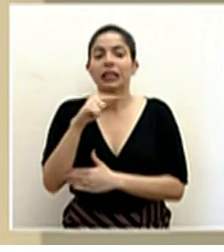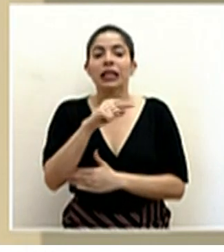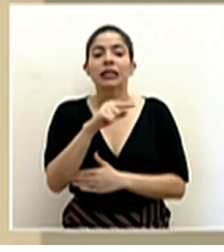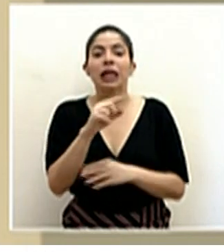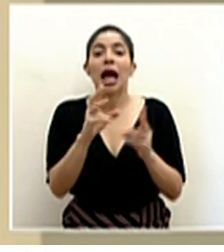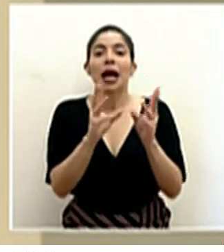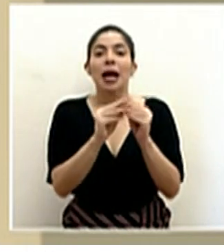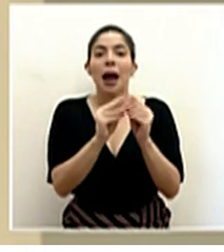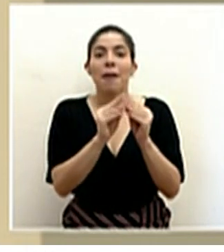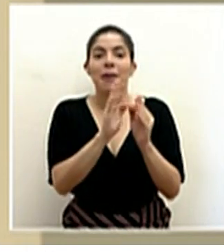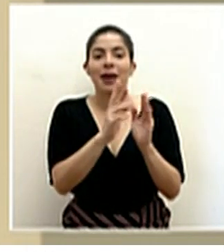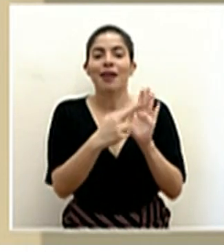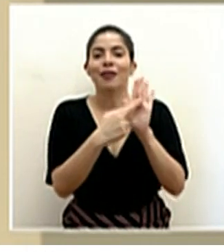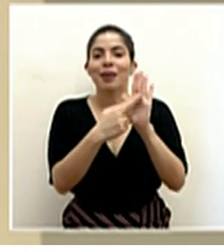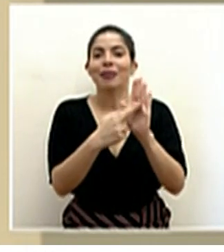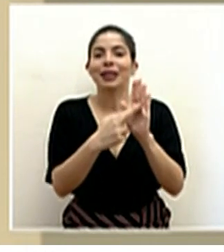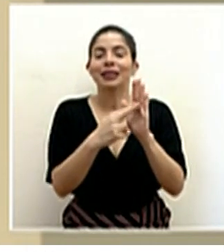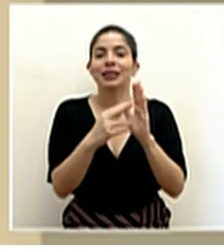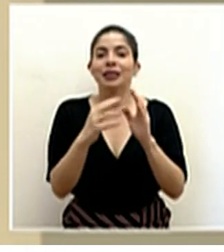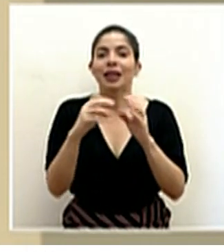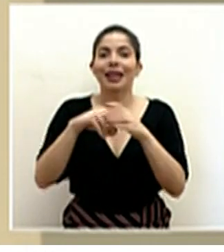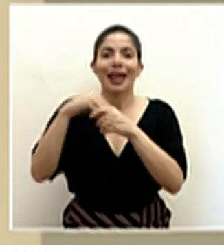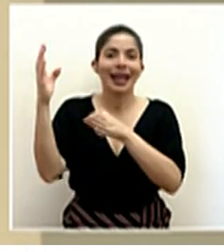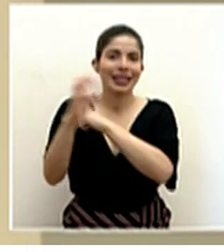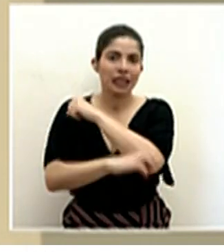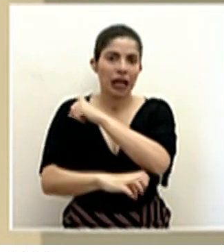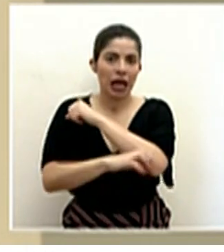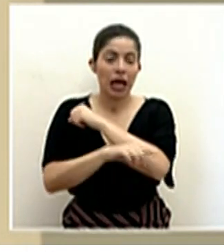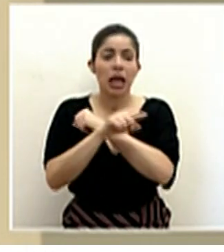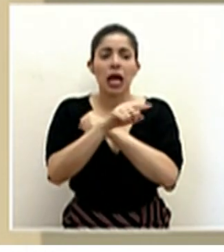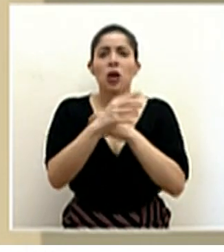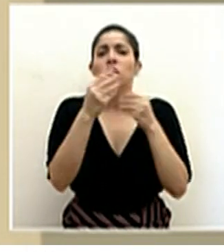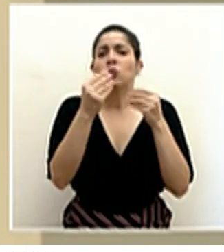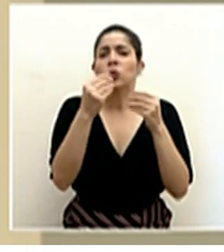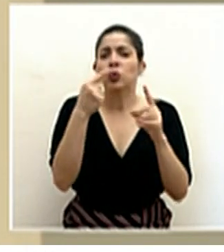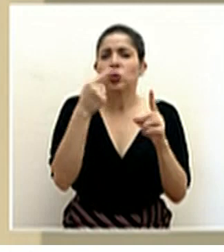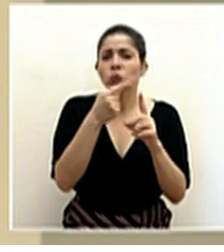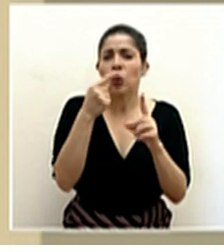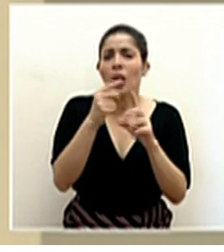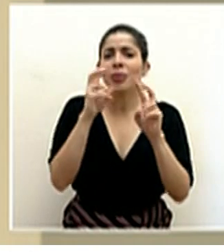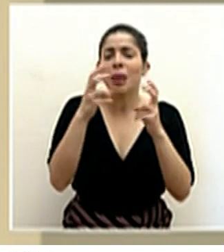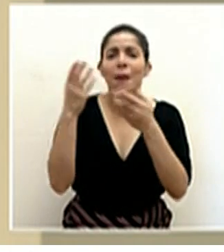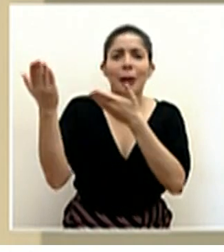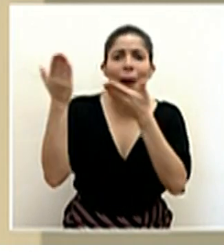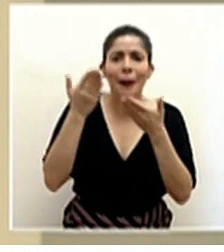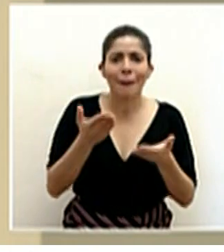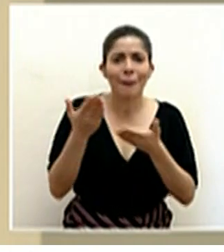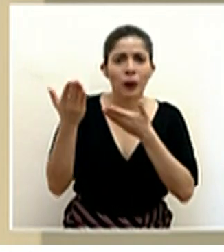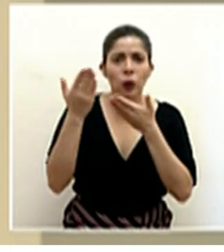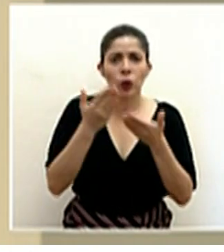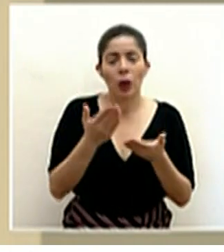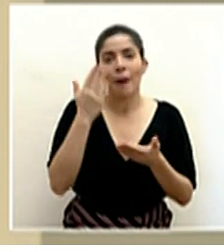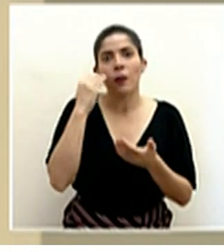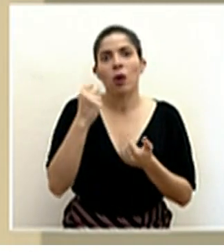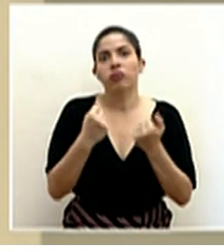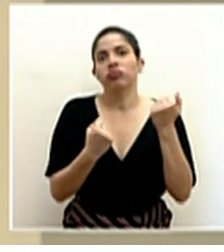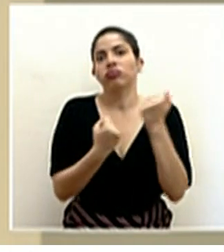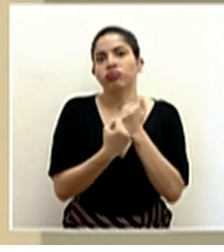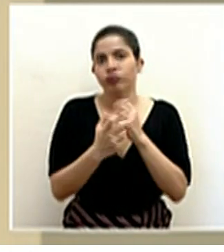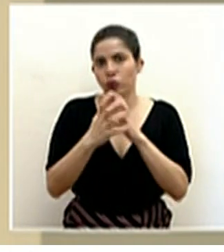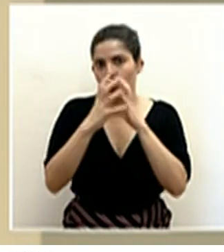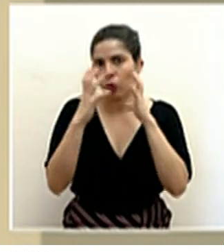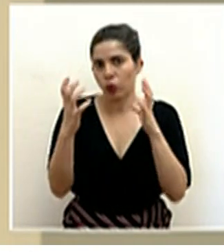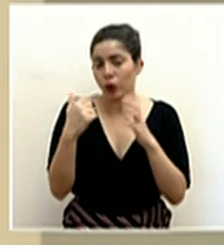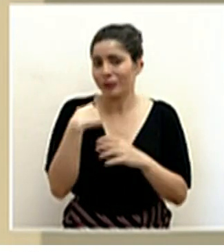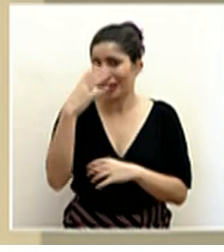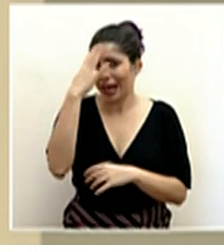que representa las casas extranjeras acá y que se dedica mucho a los temas de importación, por su valioso apoyo. Yo creo